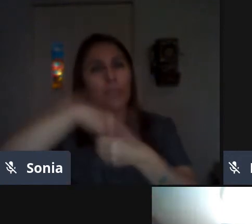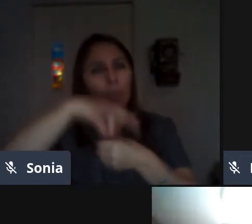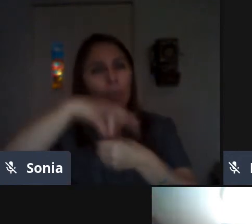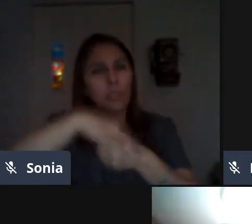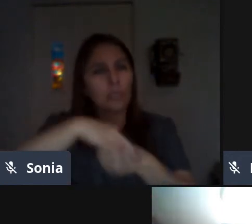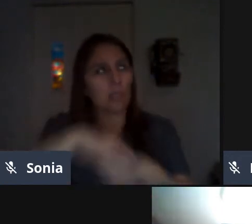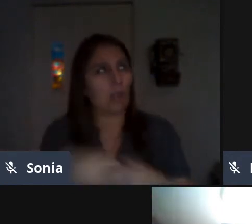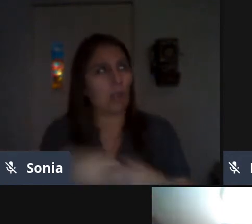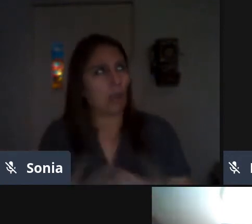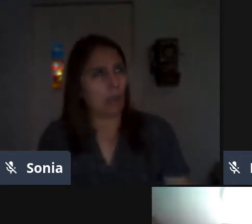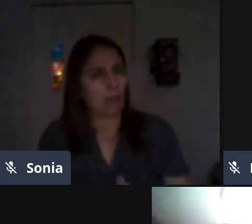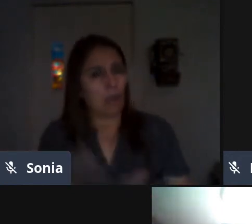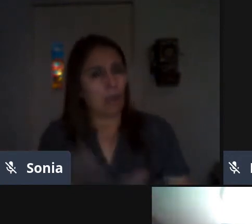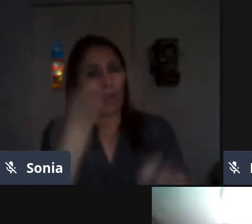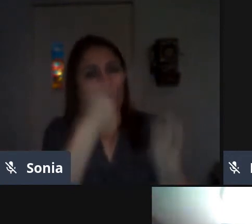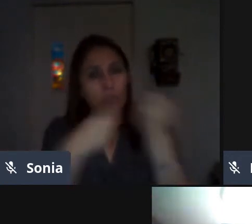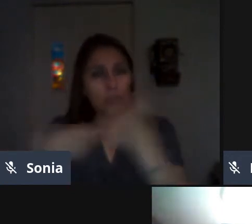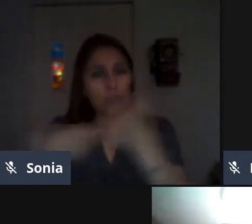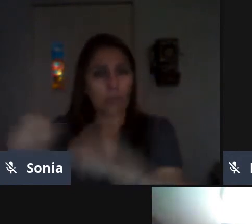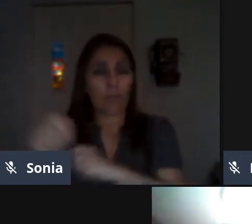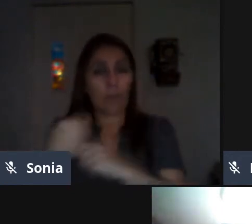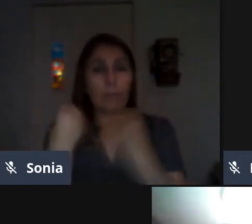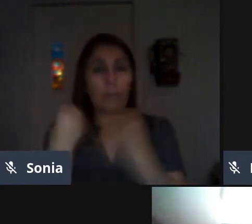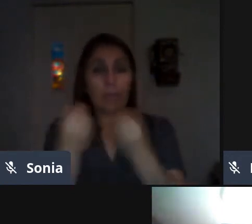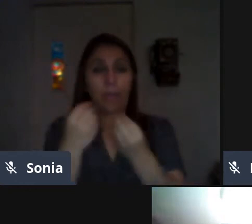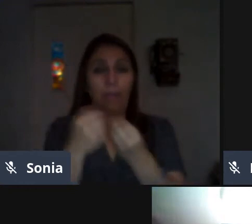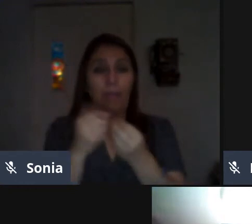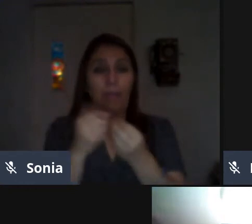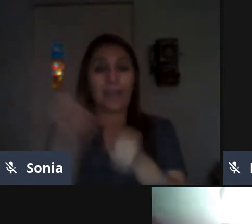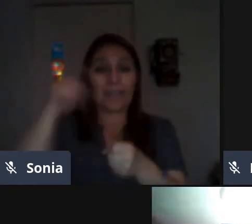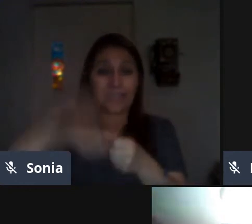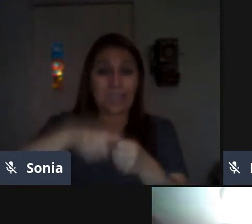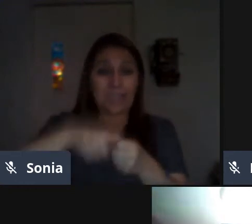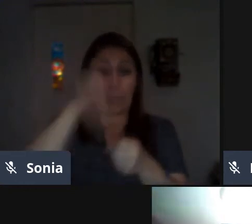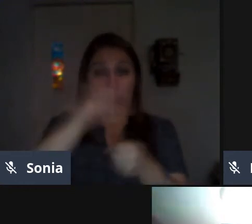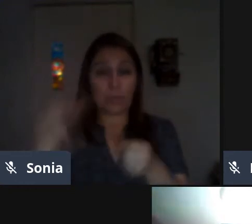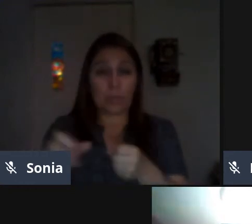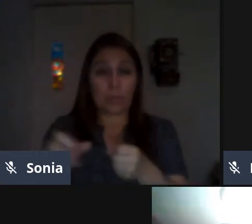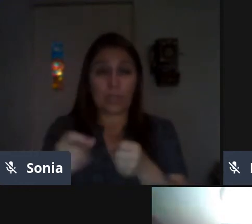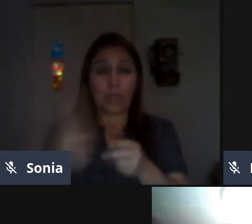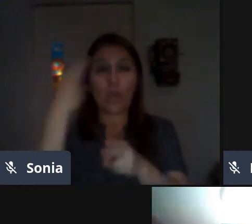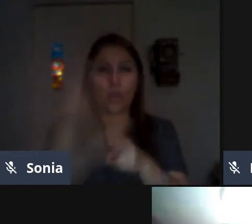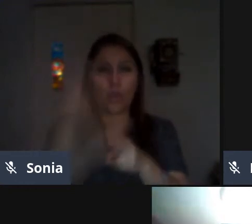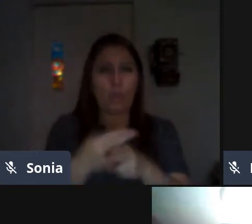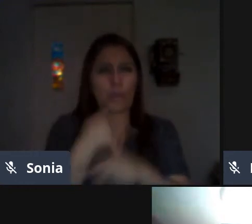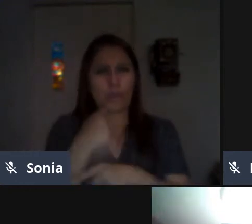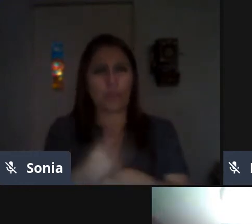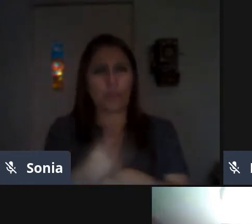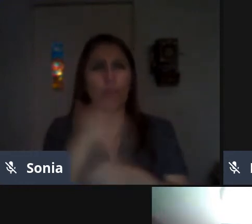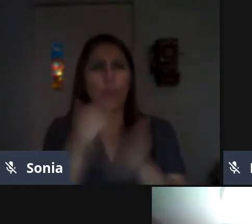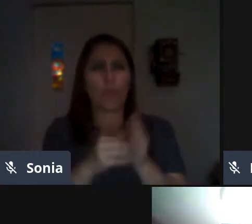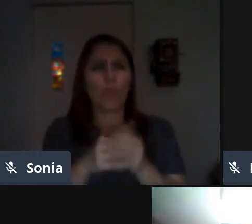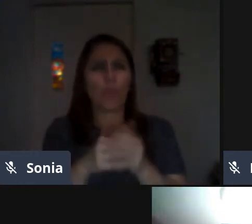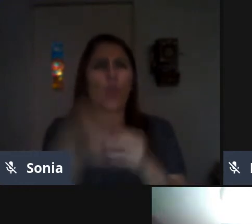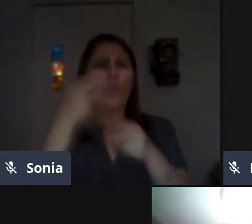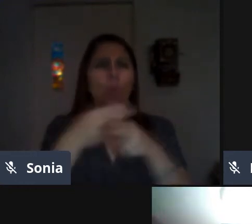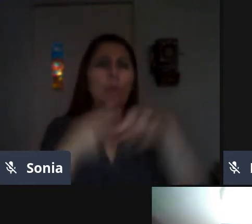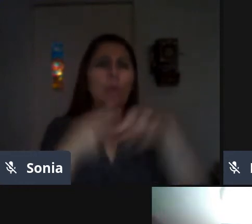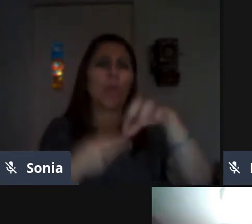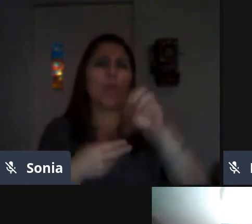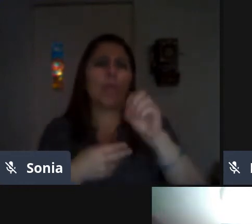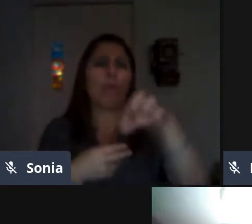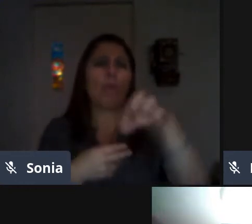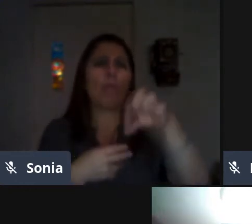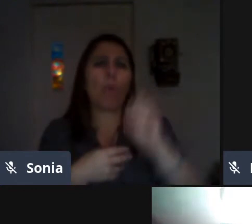simplemente le ponían nombres para burlarse de los indígenas nombres como poco como john f.kennedy como